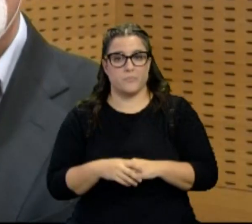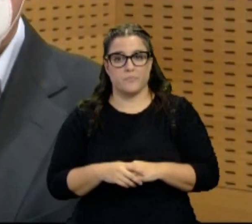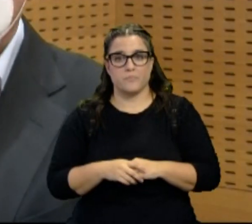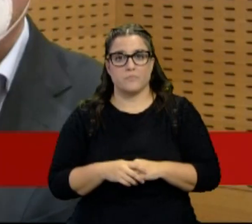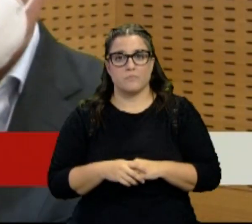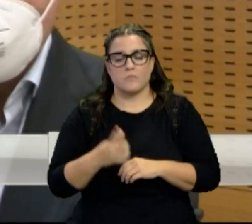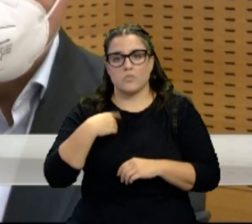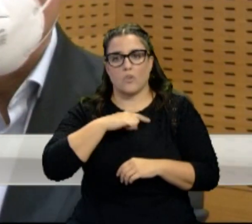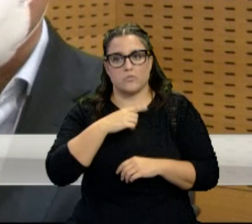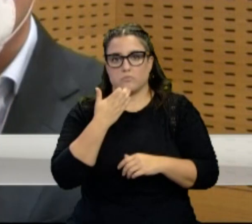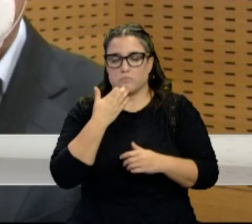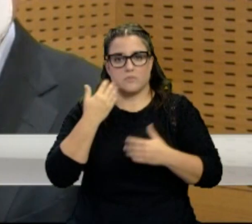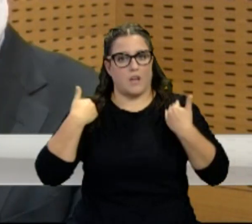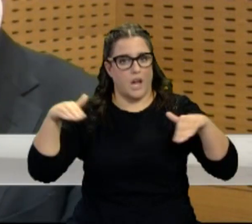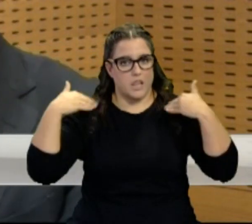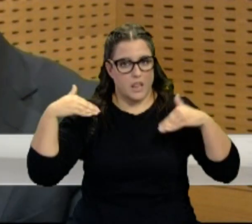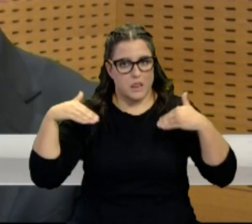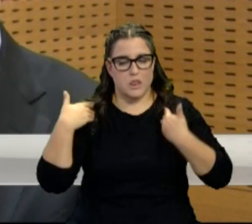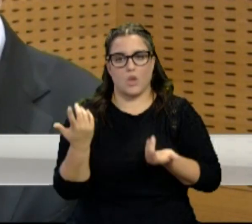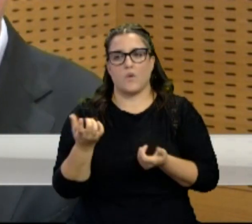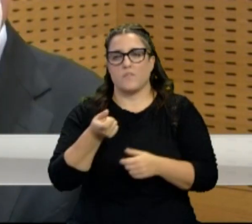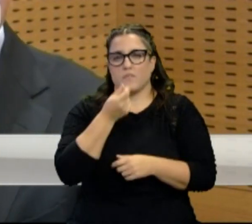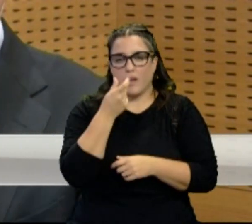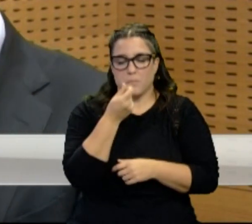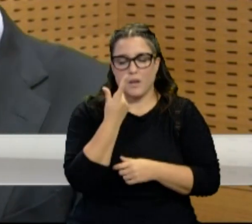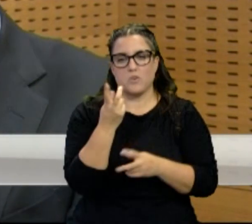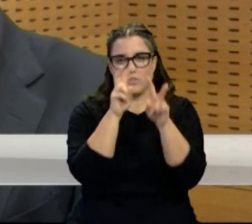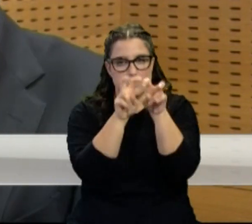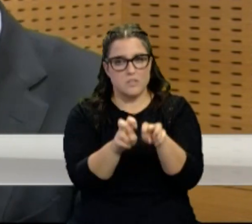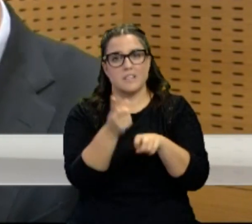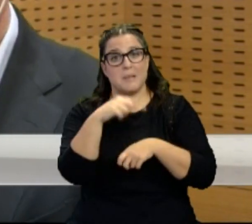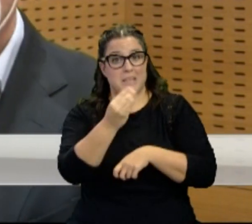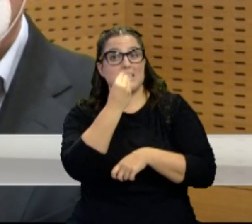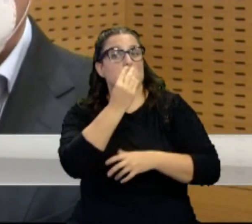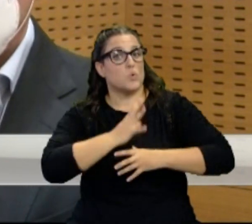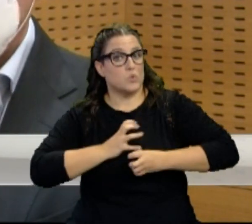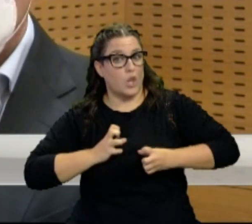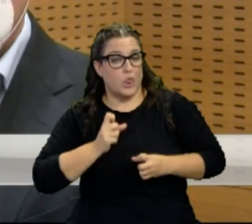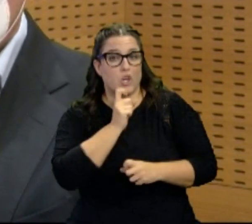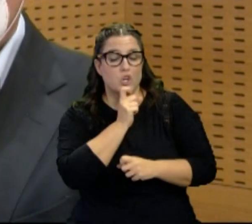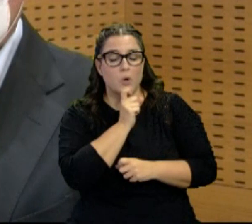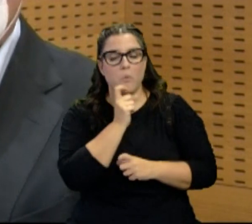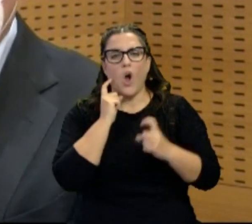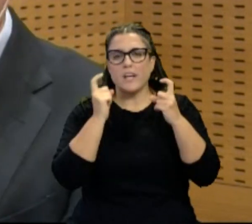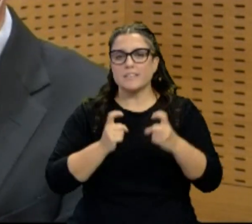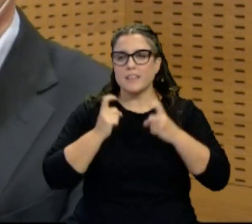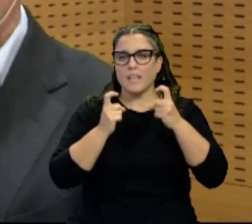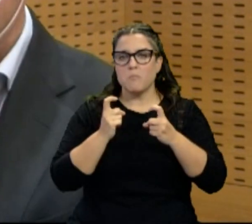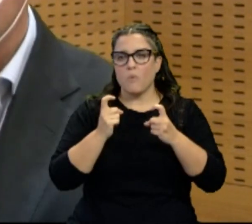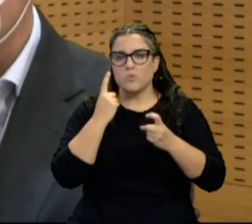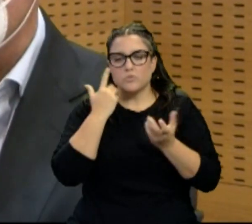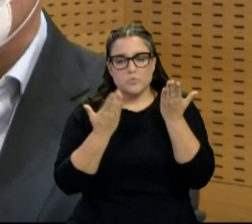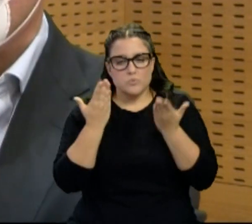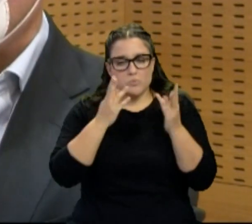Abordamos desde el ejercicio físico, los fármacos, la nutrición, ¿no? Intentamos valorar todos